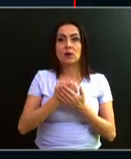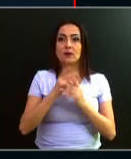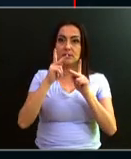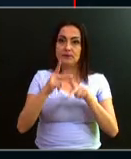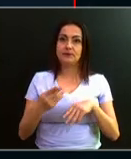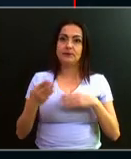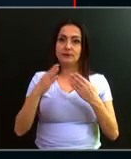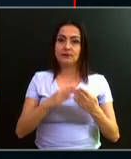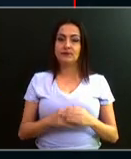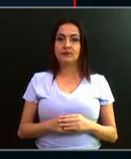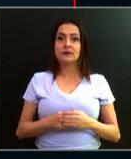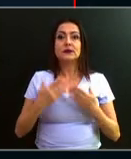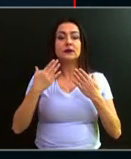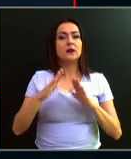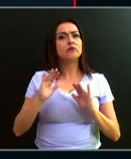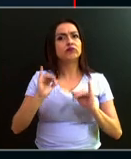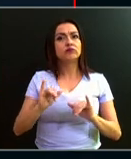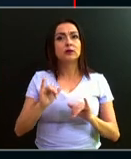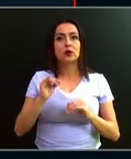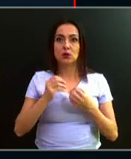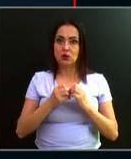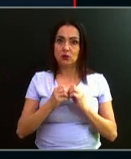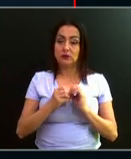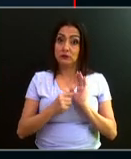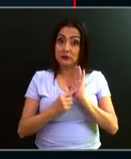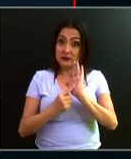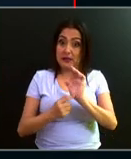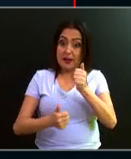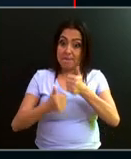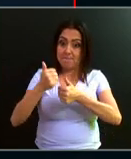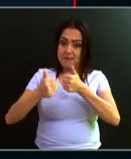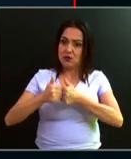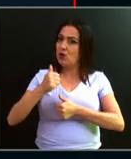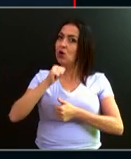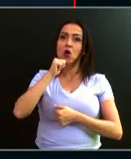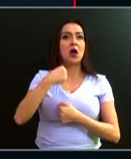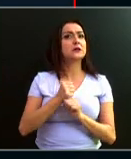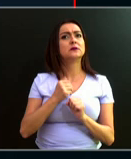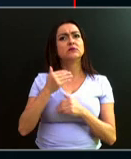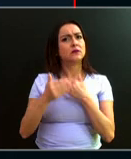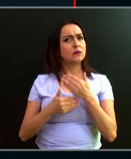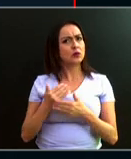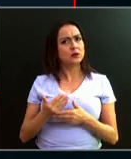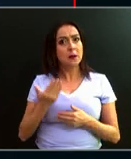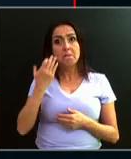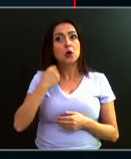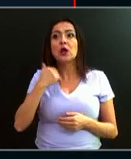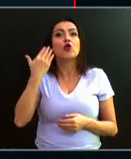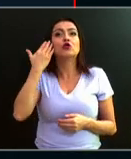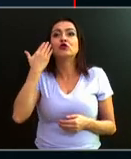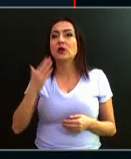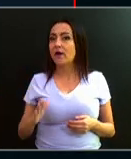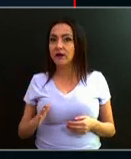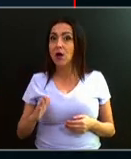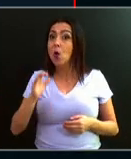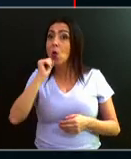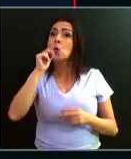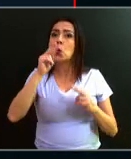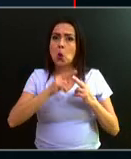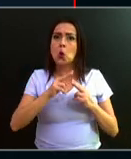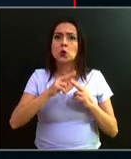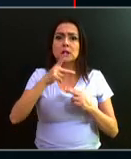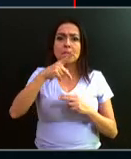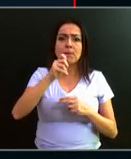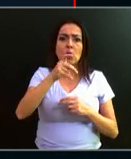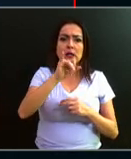fallecido. A pesar de eso, las cifras revelan que la mayoría no hace el trámite, ya sea por desconocimiento o sí conocen de la